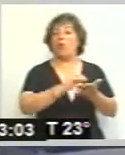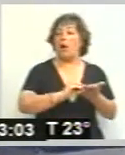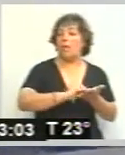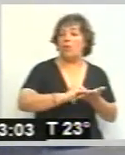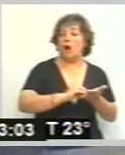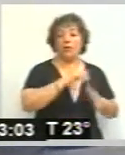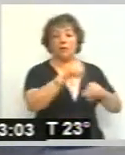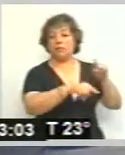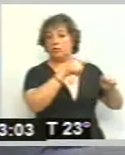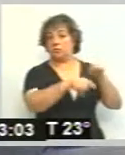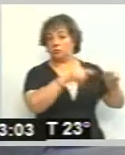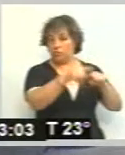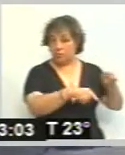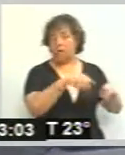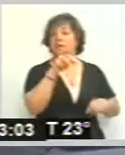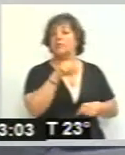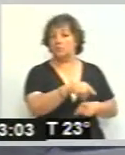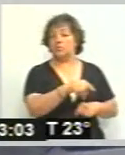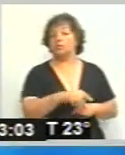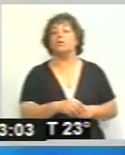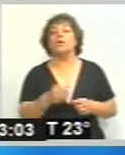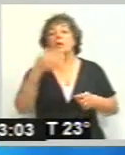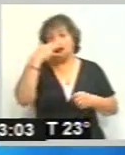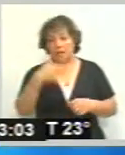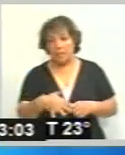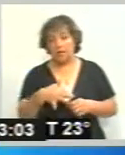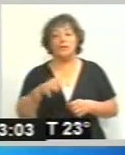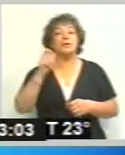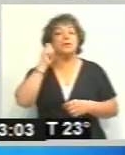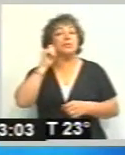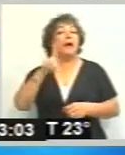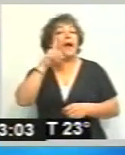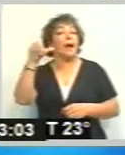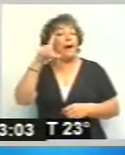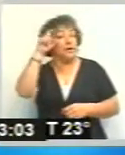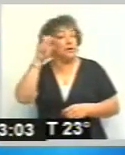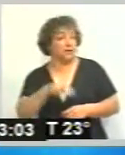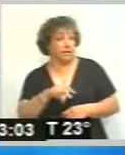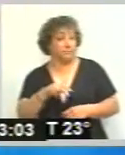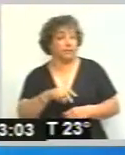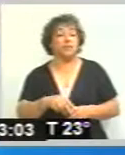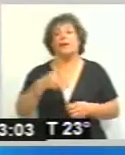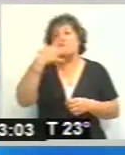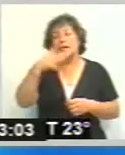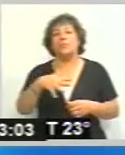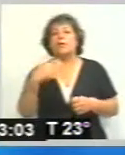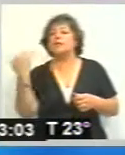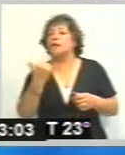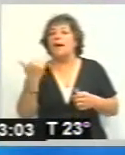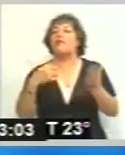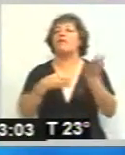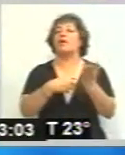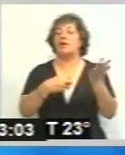son el doctor Suarte, el doctor Casavila, después sigue Guillén, después están los